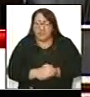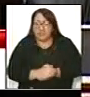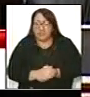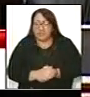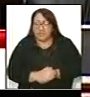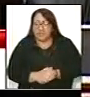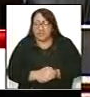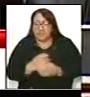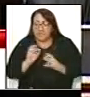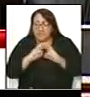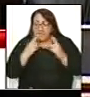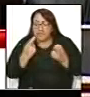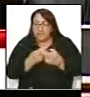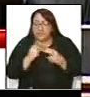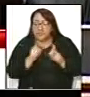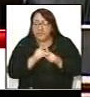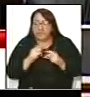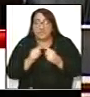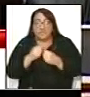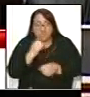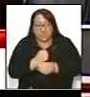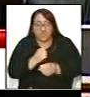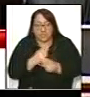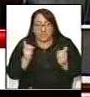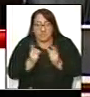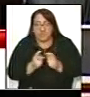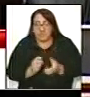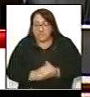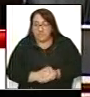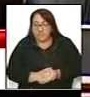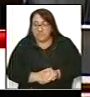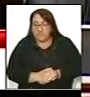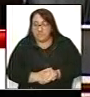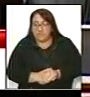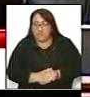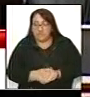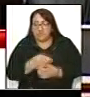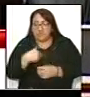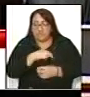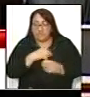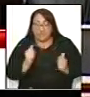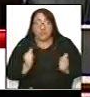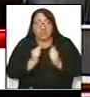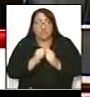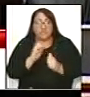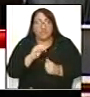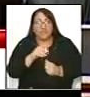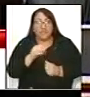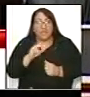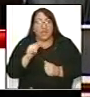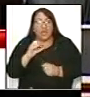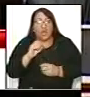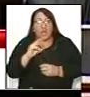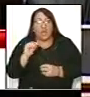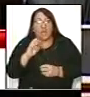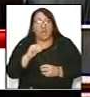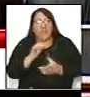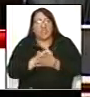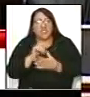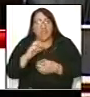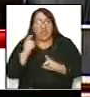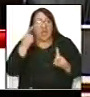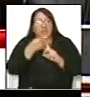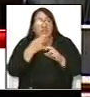haciendo reuniones, sino con acciones concretas. Nosotros hemos acompañado a María Corina Machado a Venezuela ante